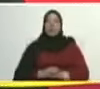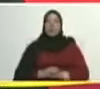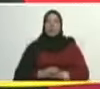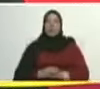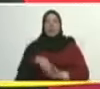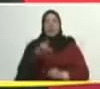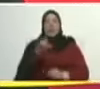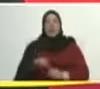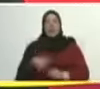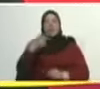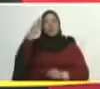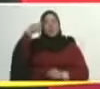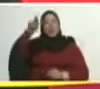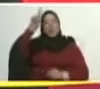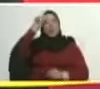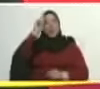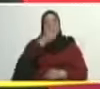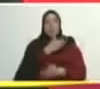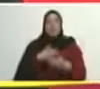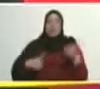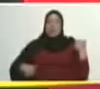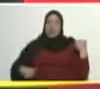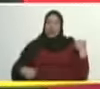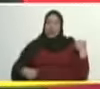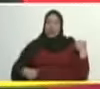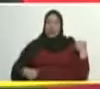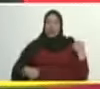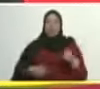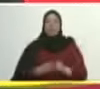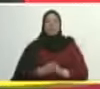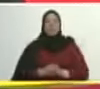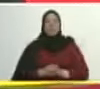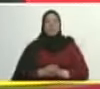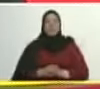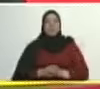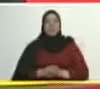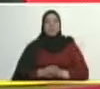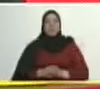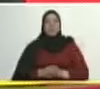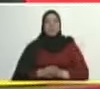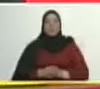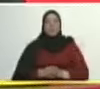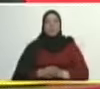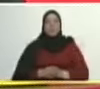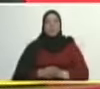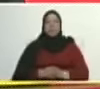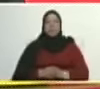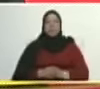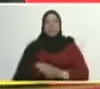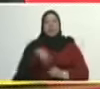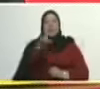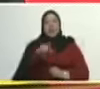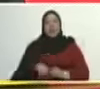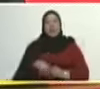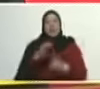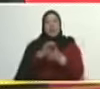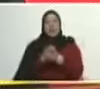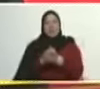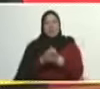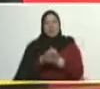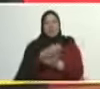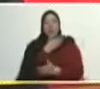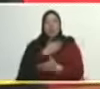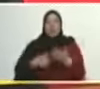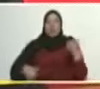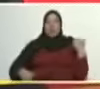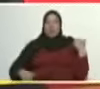Miguel Díaz-Canel Bermúdez, presidente de la hermana República de Cuba. Al hermano Daniel Ortega Saavedra, presidente de la